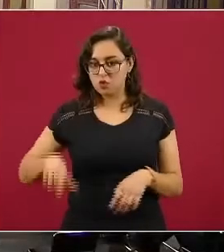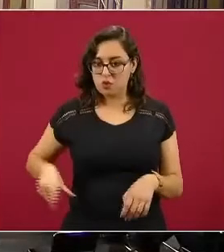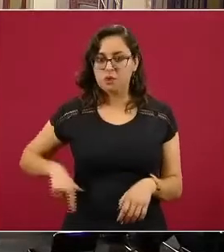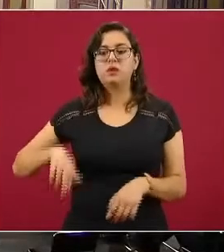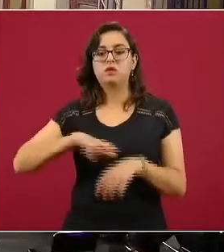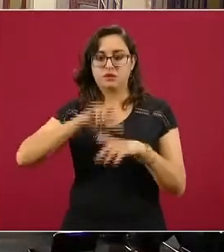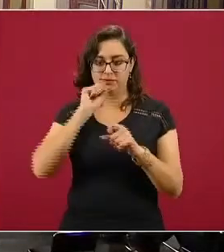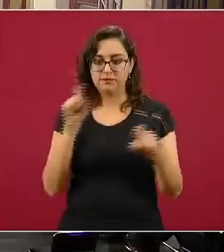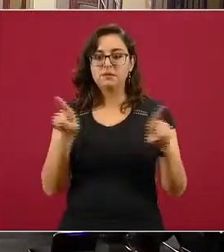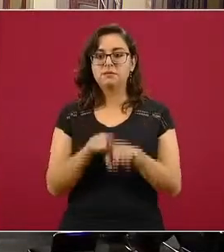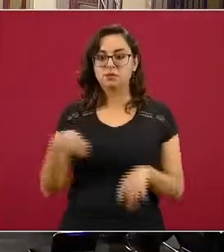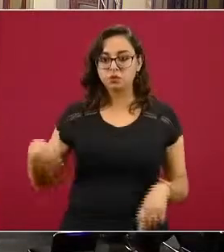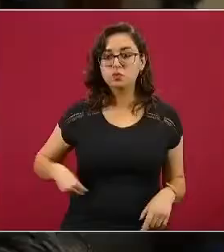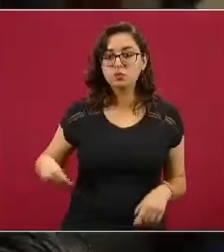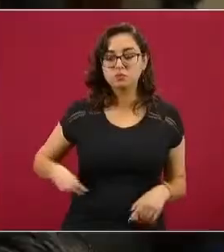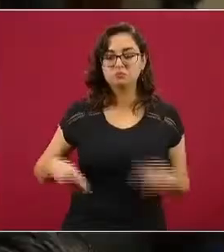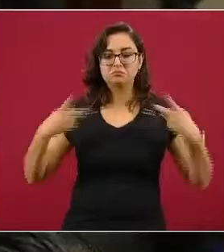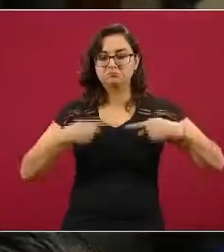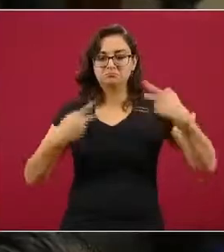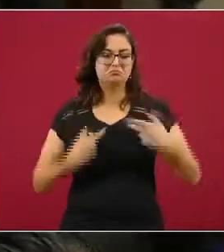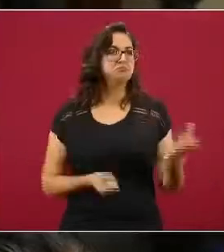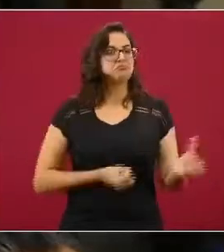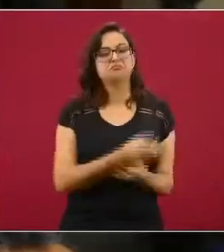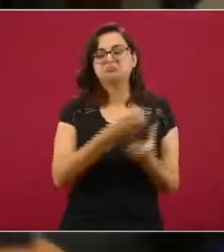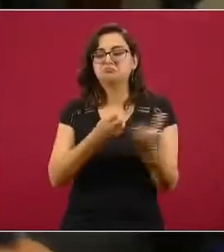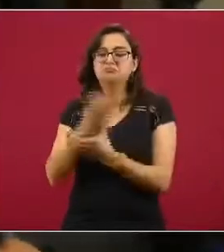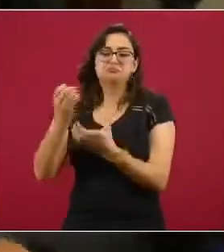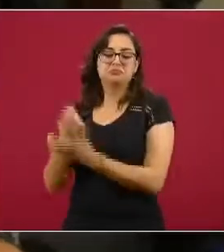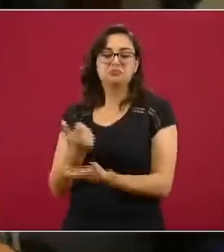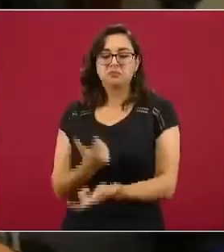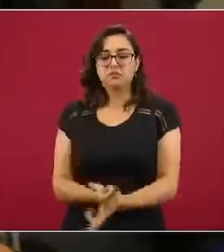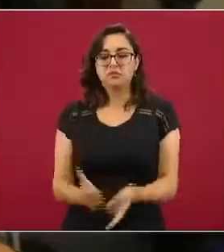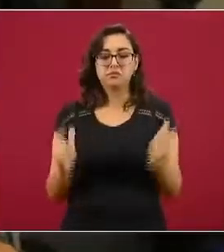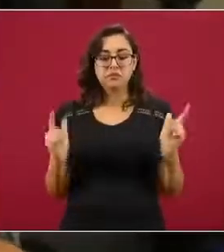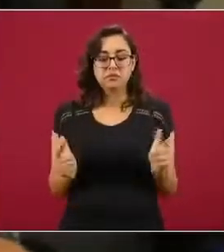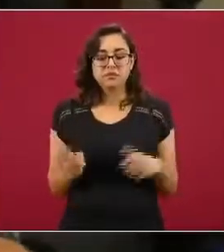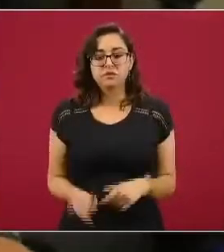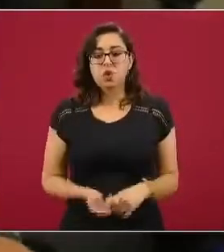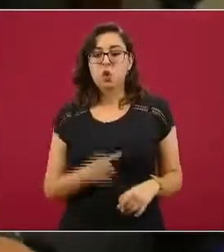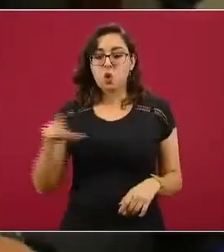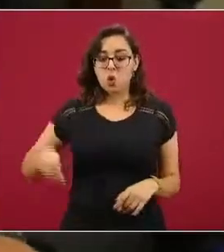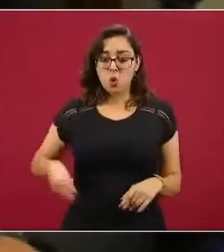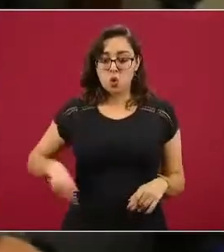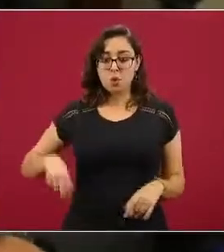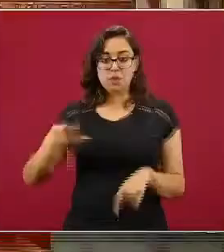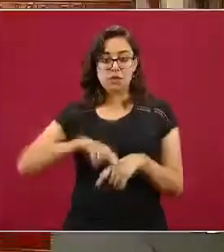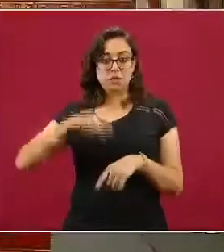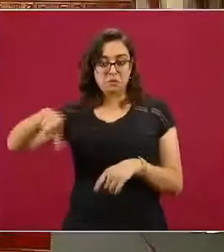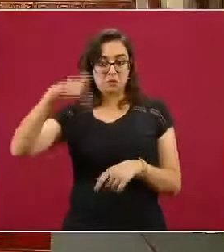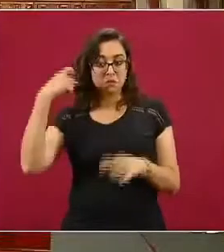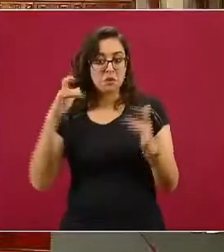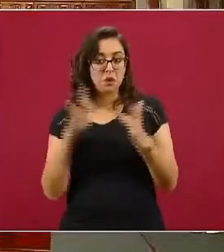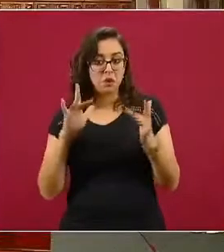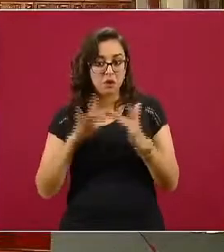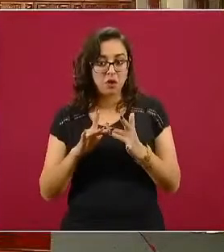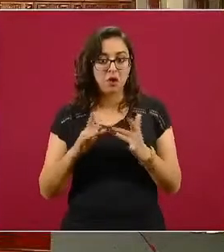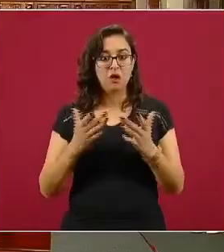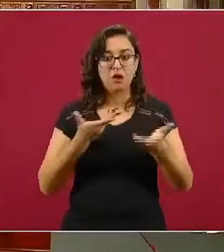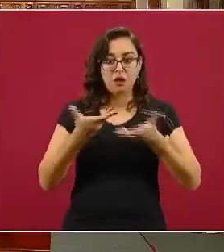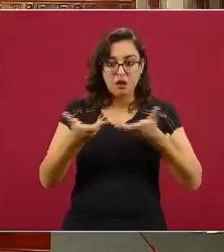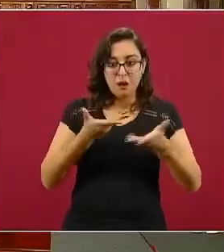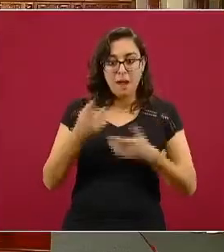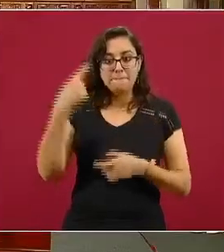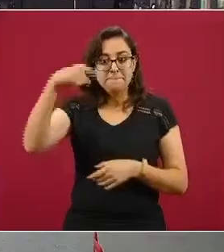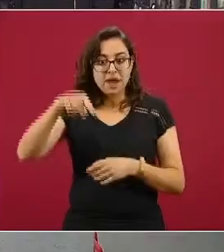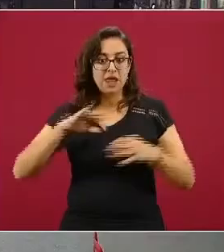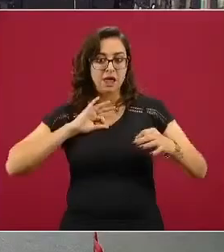a centros comerciales. Doctor, ¿hay alguna comunicación con usted por parte del gobernador de Querétaro para la estrategia de mitigación de la